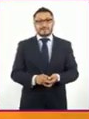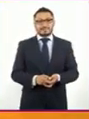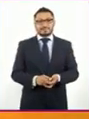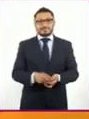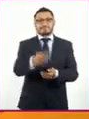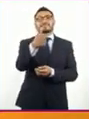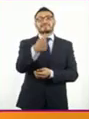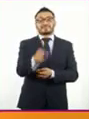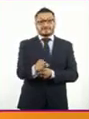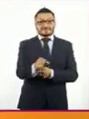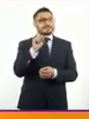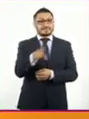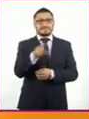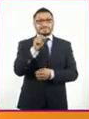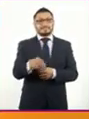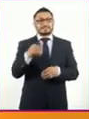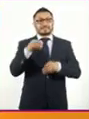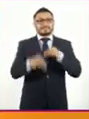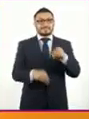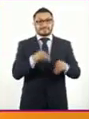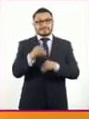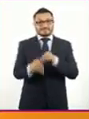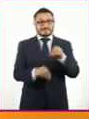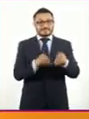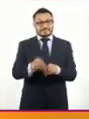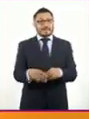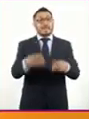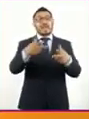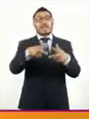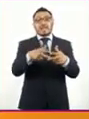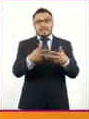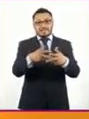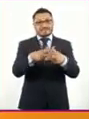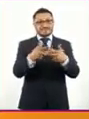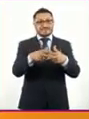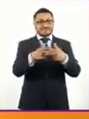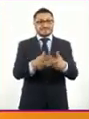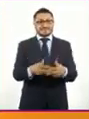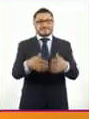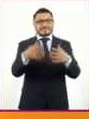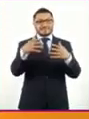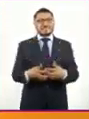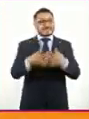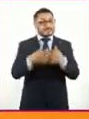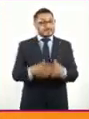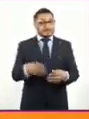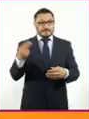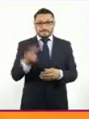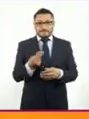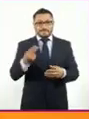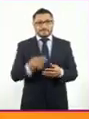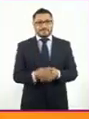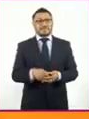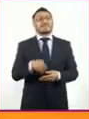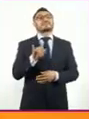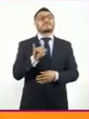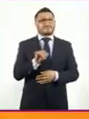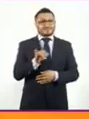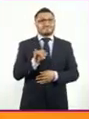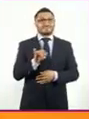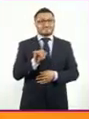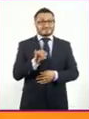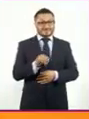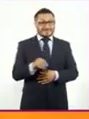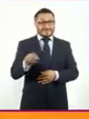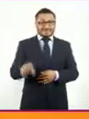así como los insumos y las herramientas y máquinas necesarias. Así es.